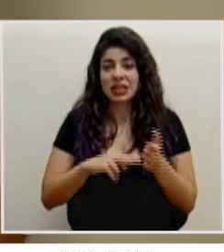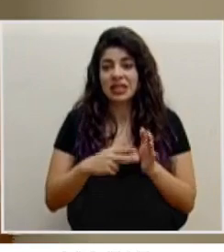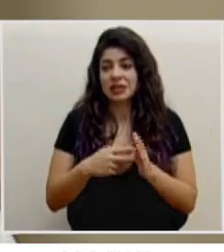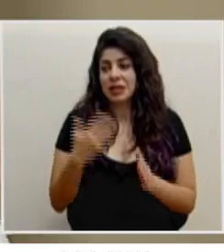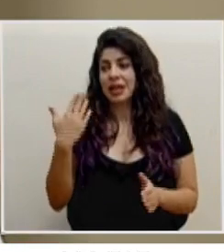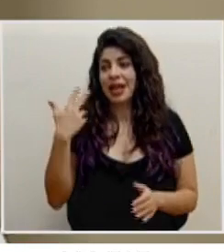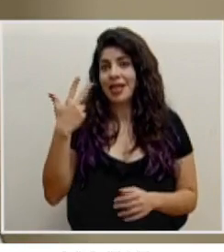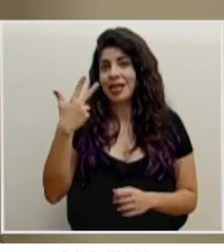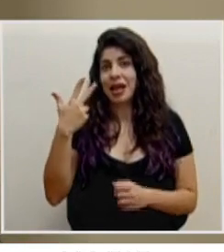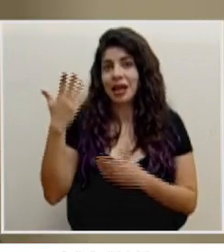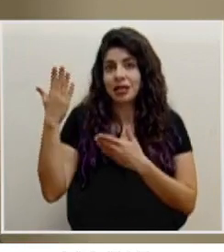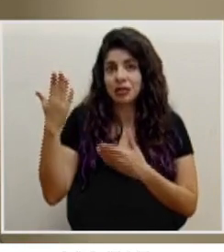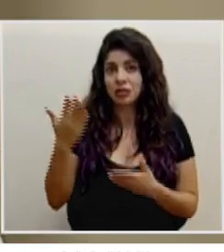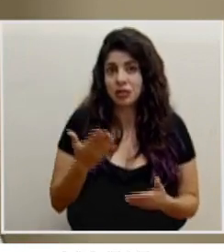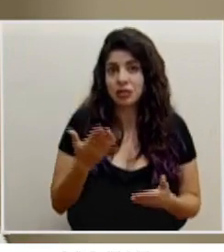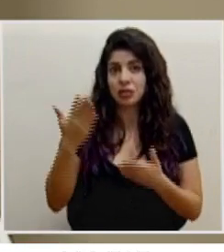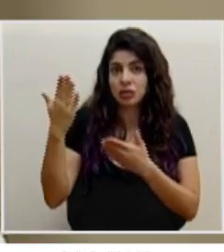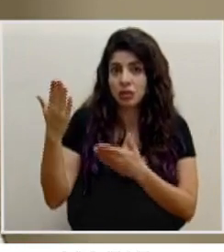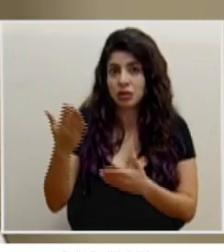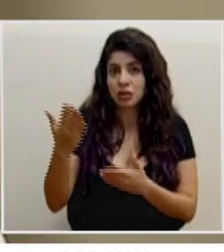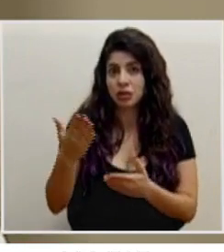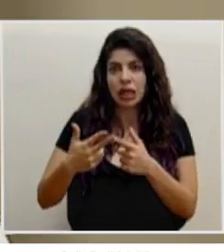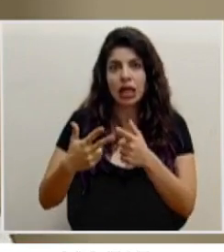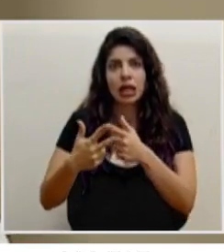3 pedidos han sido pedidos